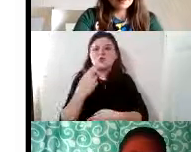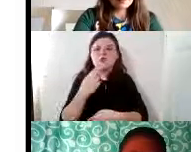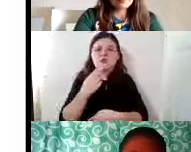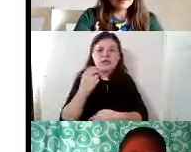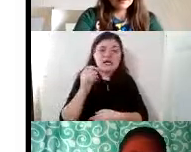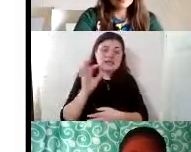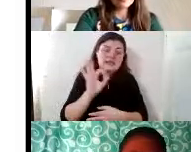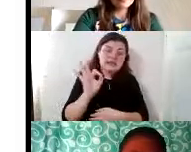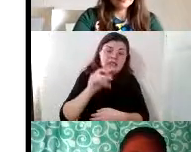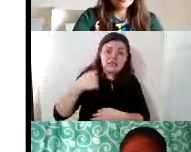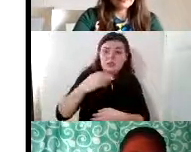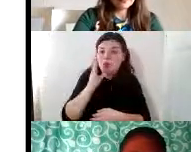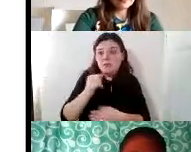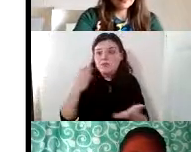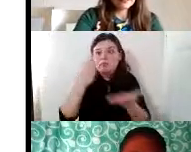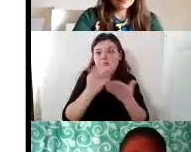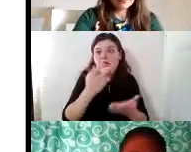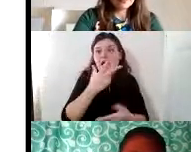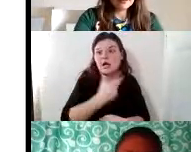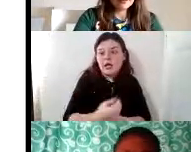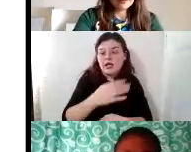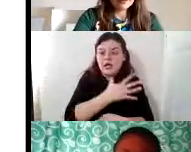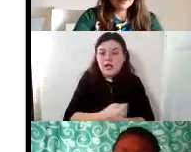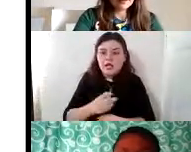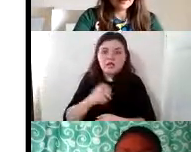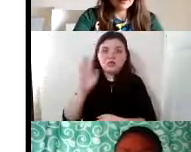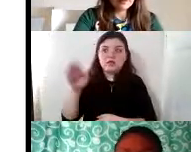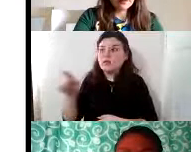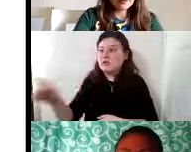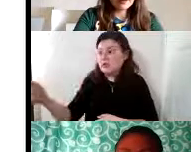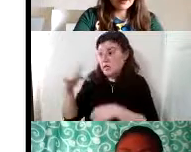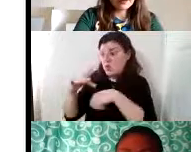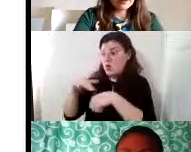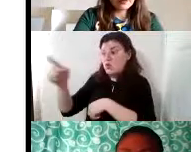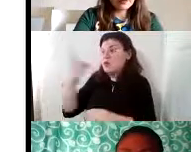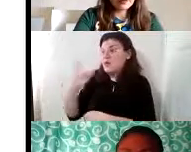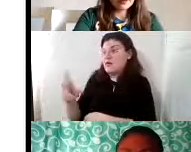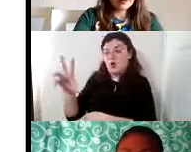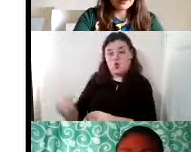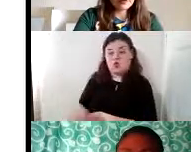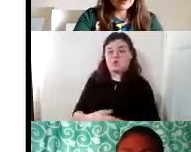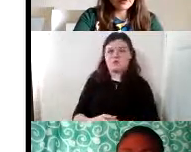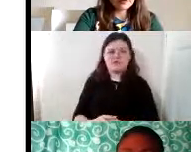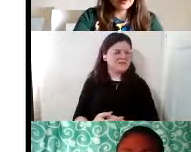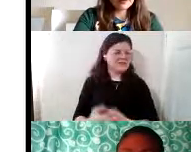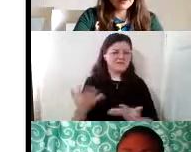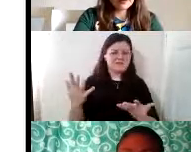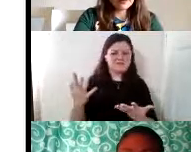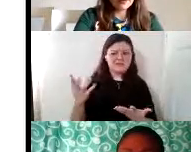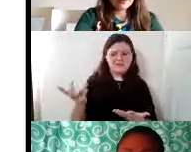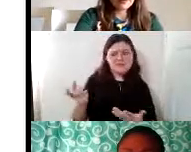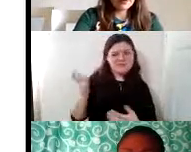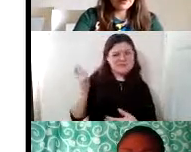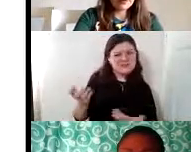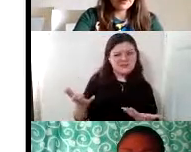hijo o mi hija y directamente decirle, oye, si alguien te toca, tú tienes que decir que no. A lo mejor no va a ser tan significativo porque